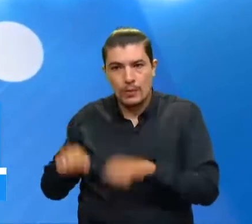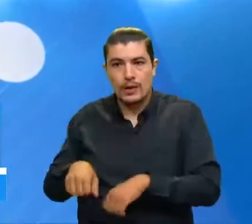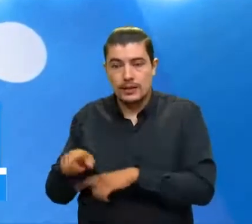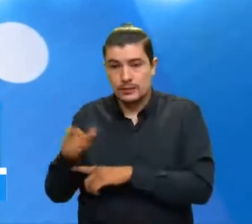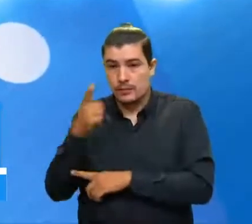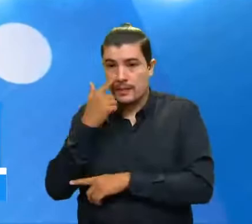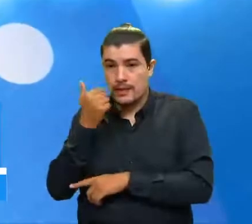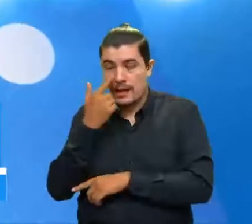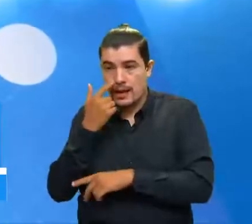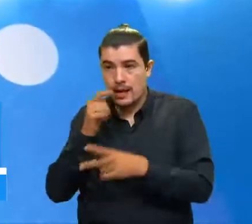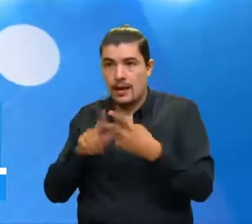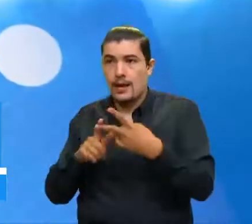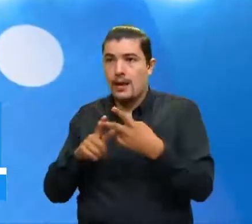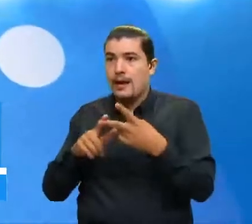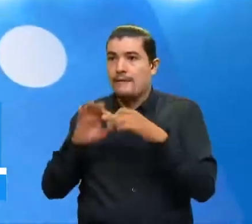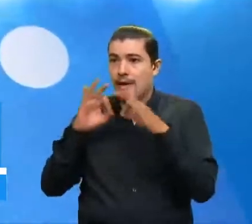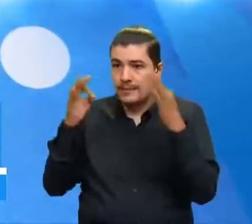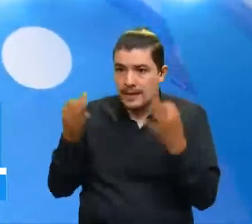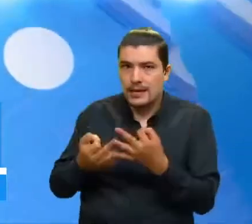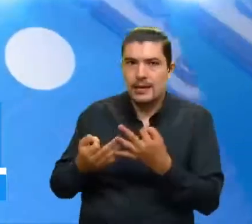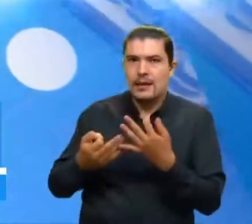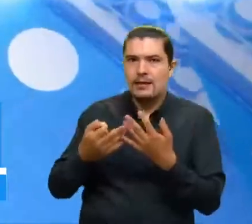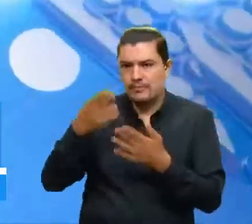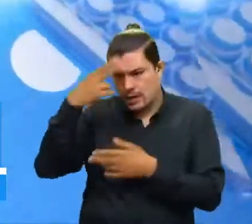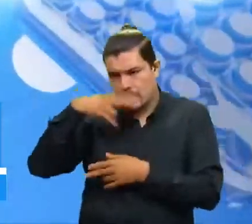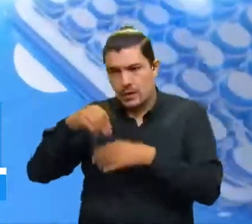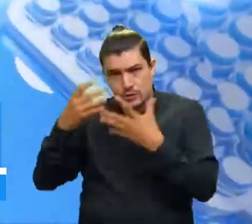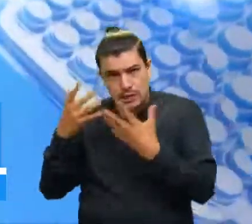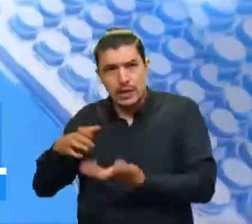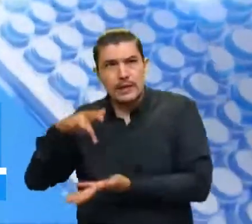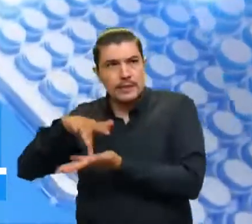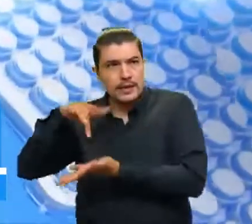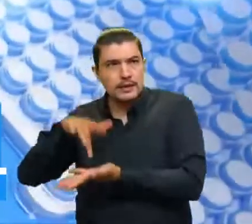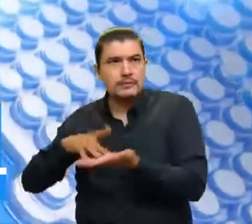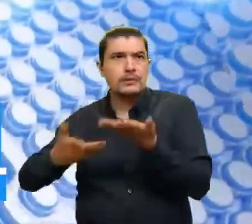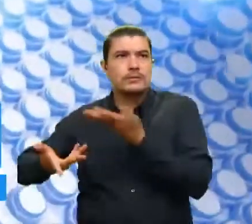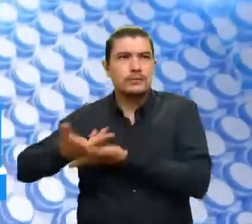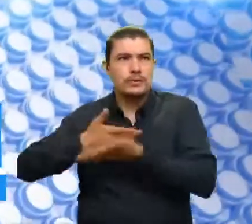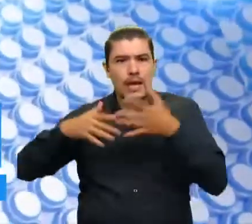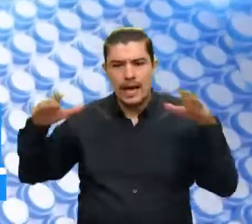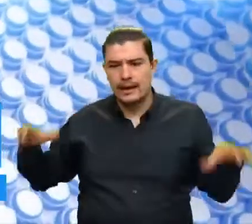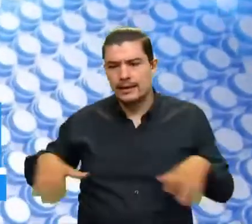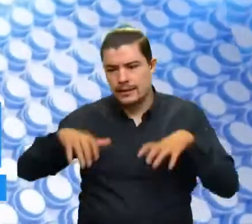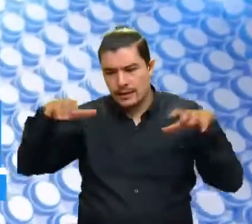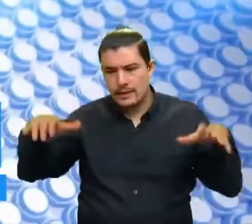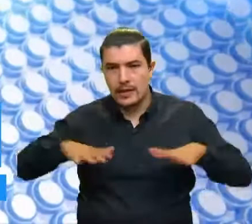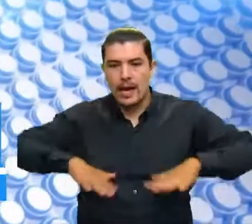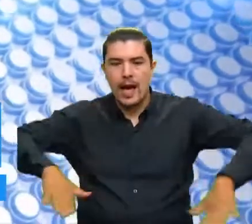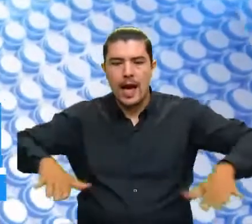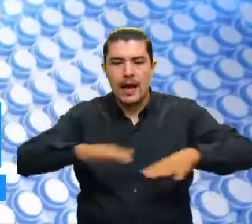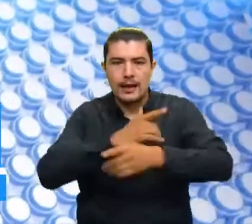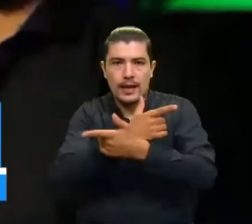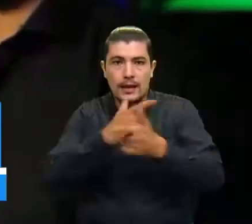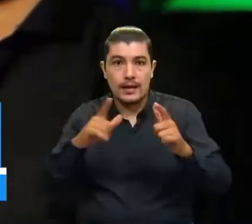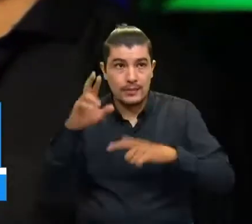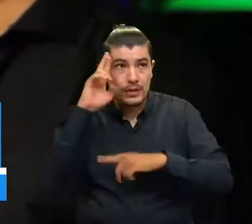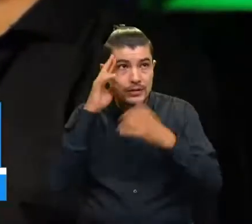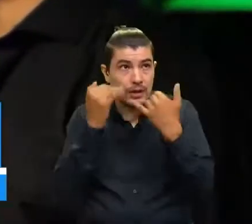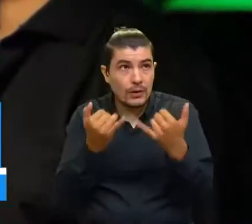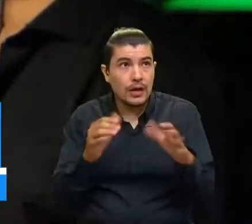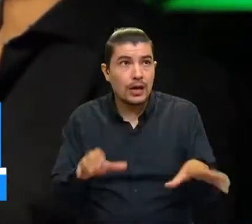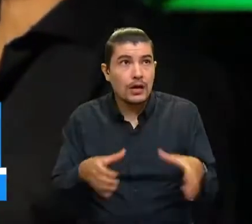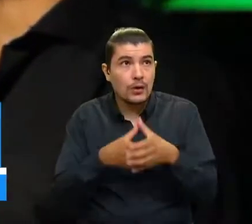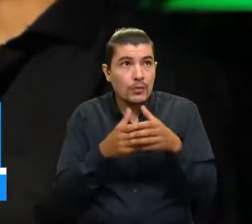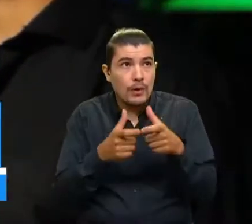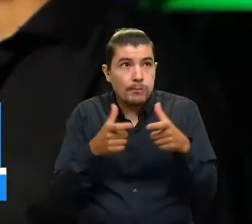familia como sus hijos quieran estar en actividades al aire libre. Entonces, esto que permite que en este momento nuestros grupos de scouts están creciendo, los chicos